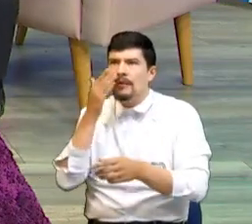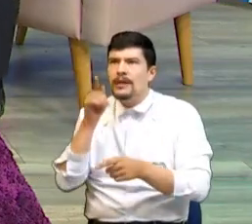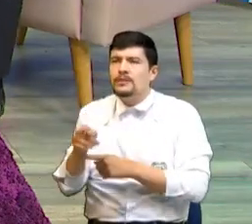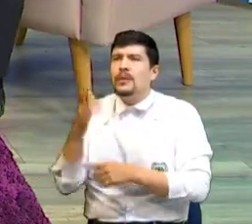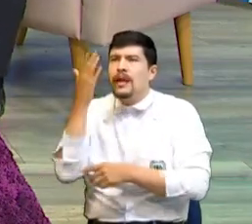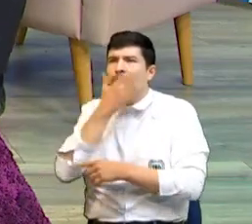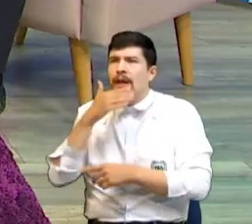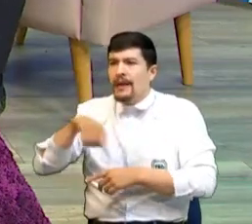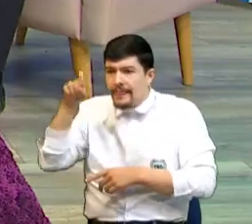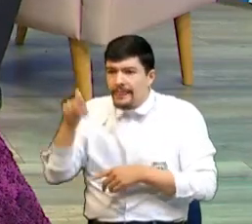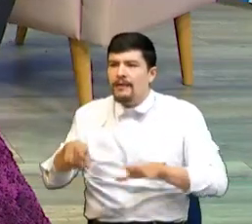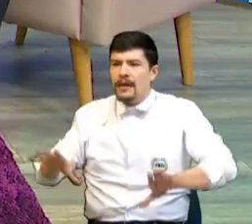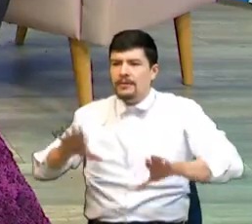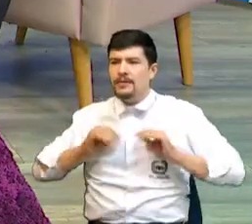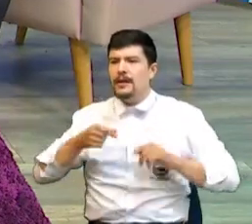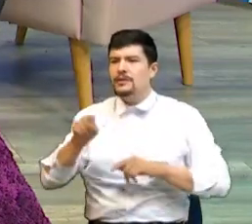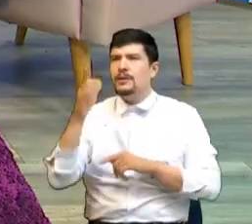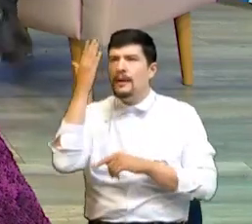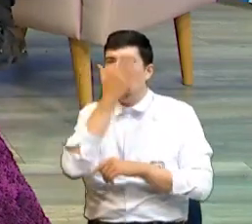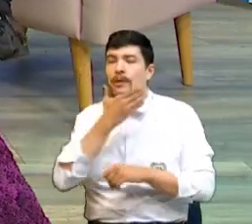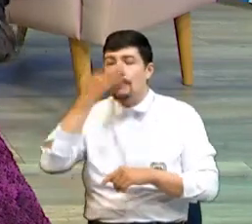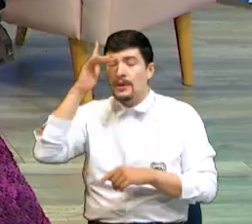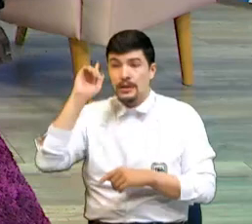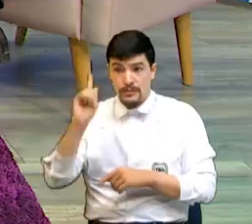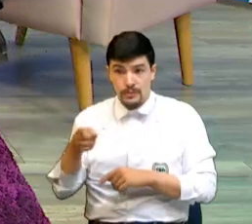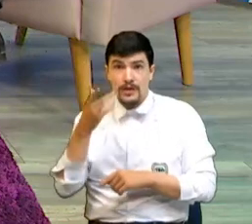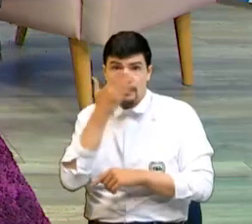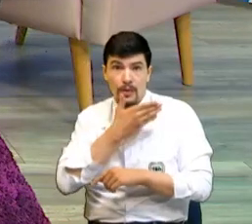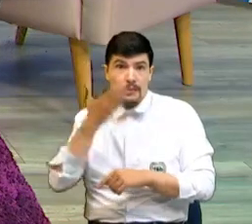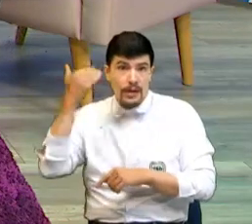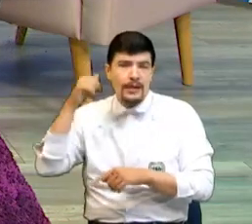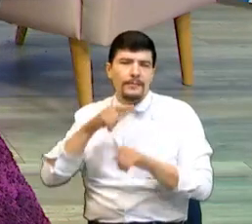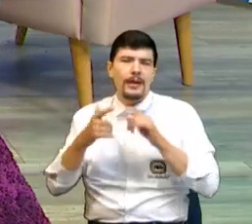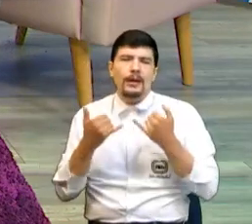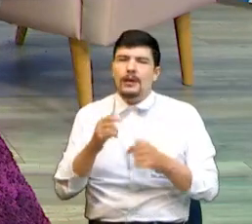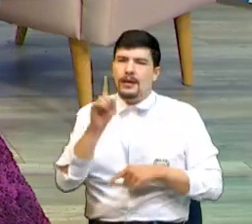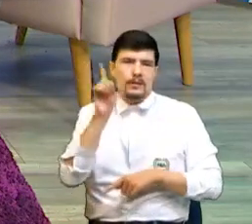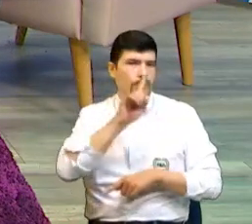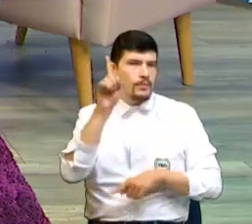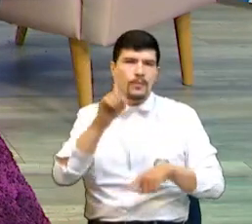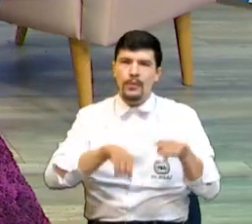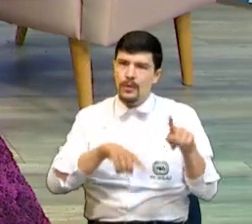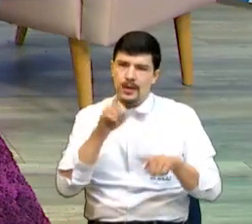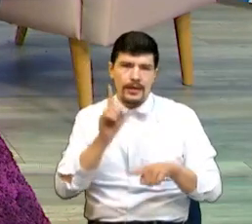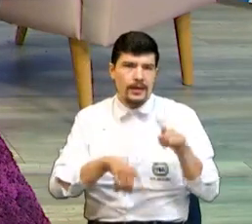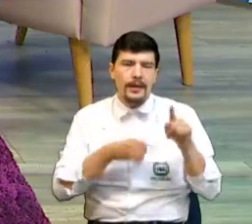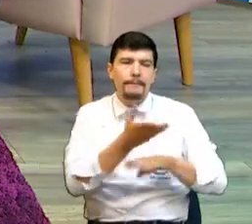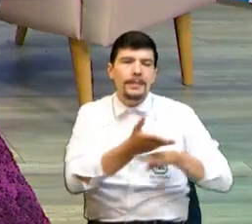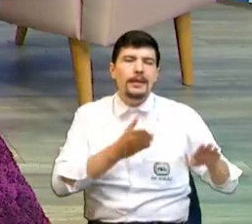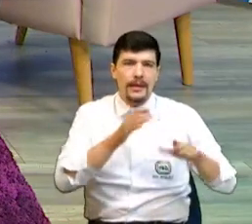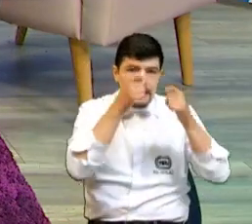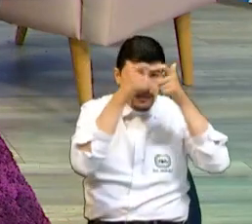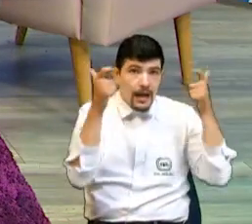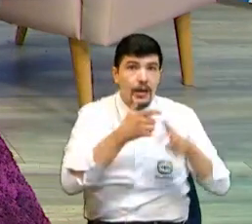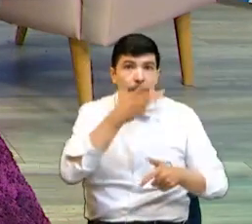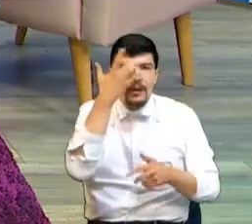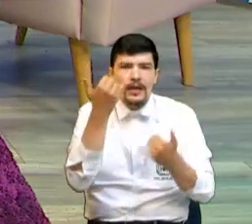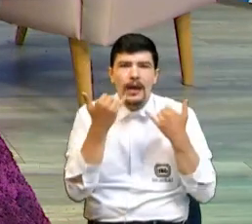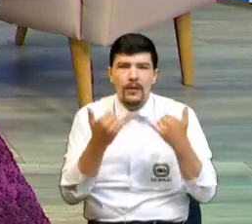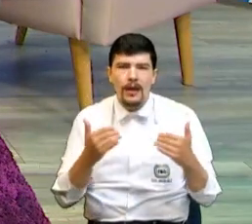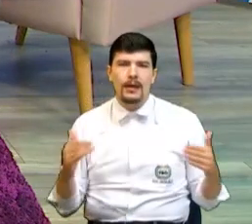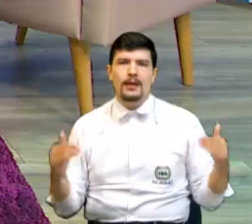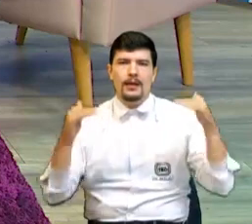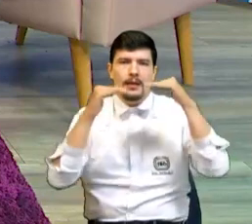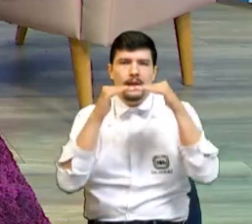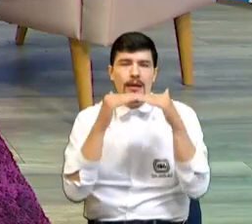que asumirla el Estado porque era una prueba oficiosa decretada por el juez. Hoy en día no se puede sobre el equilibrio de supuesto equilibrio